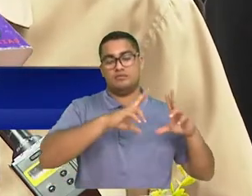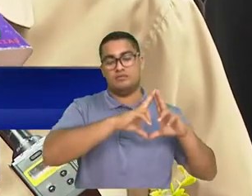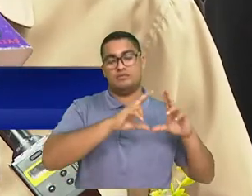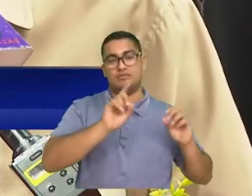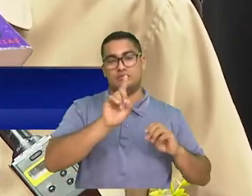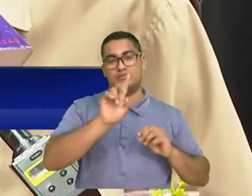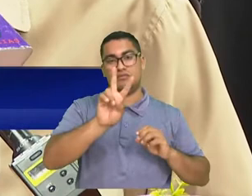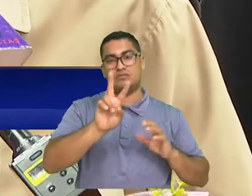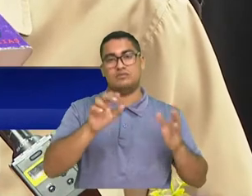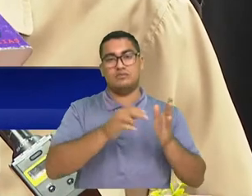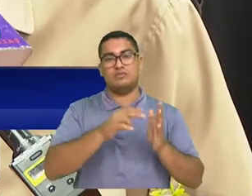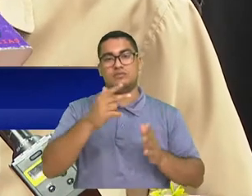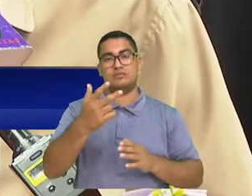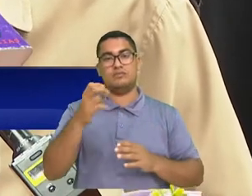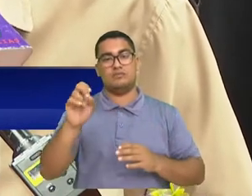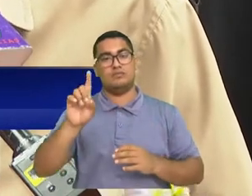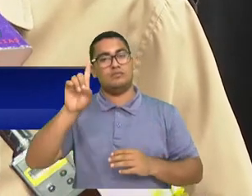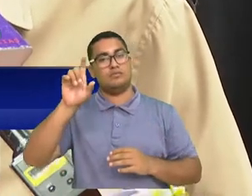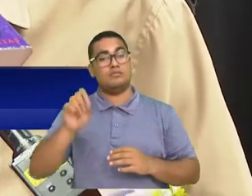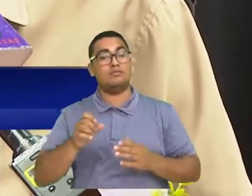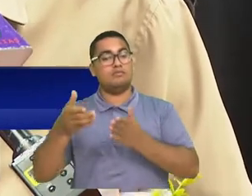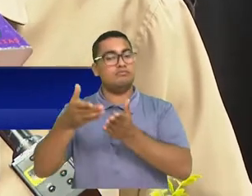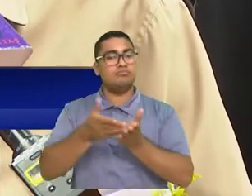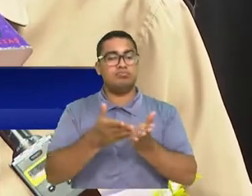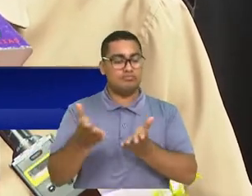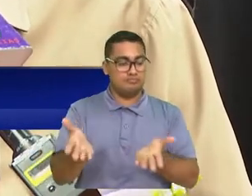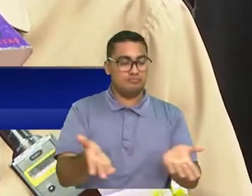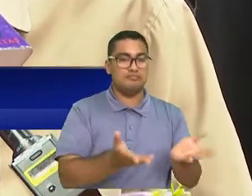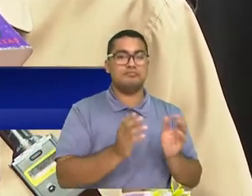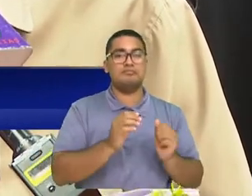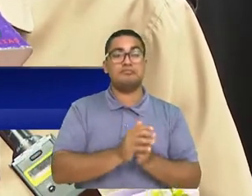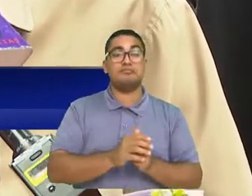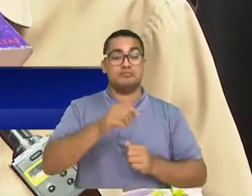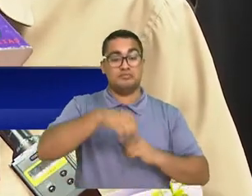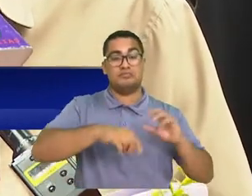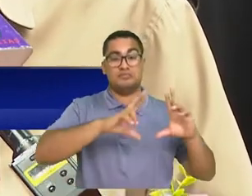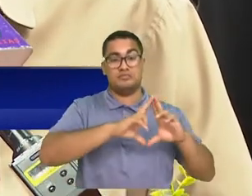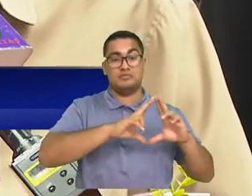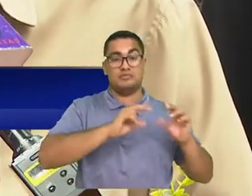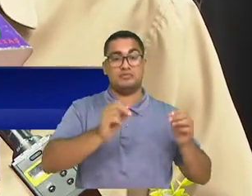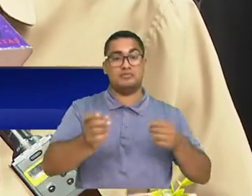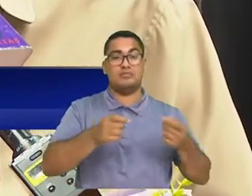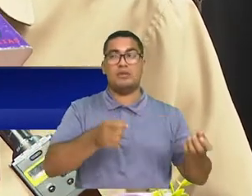12.810 contenedores y en productos de exportación